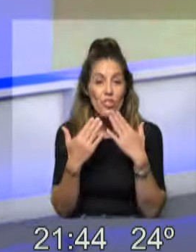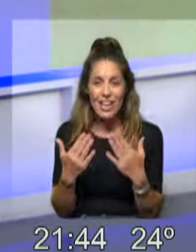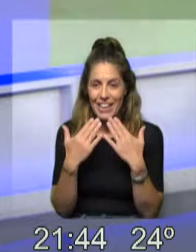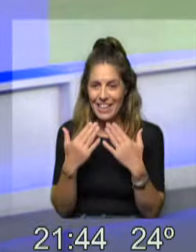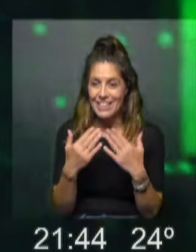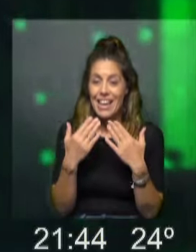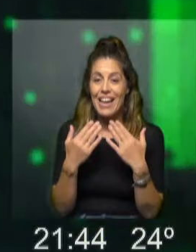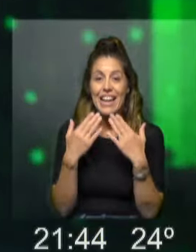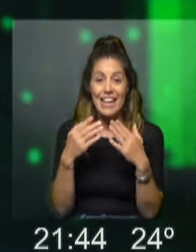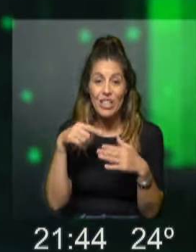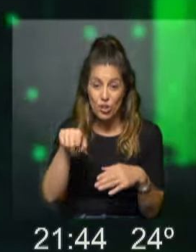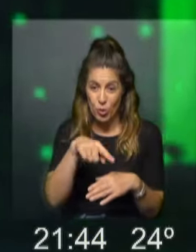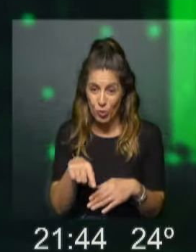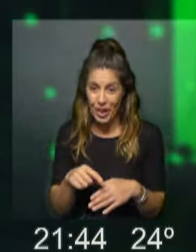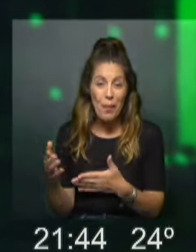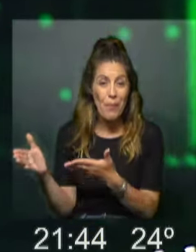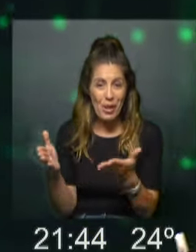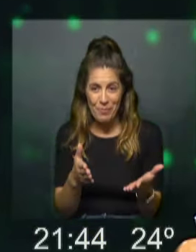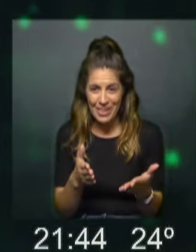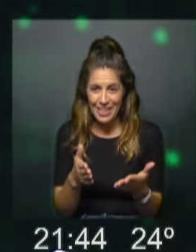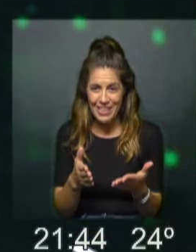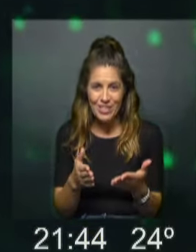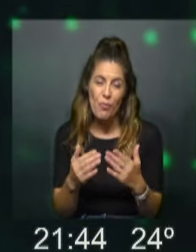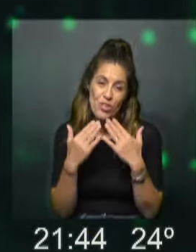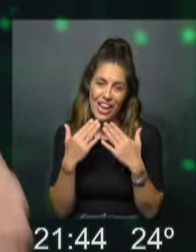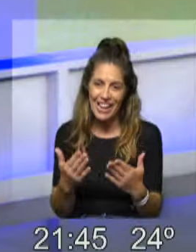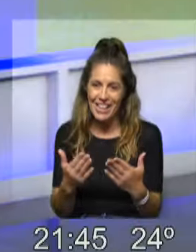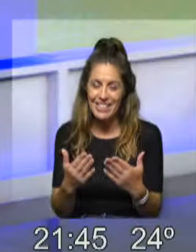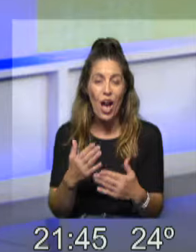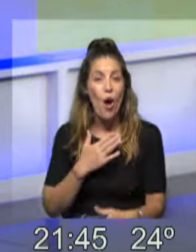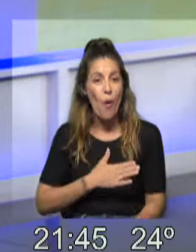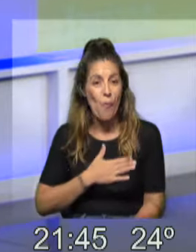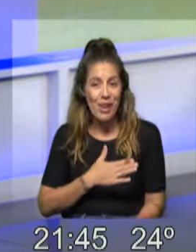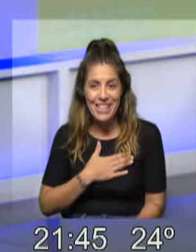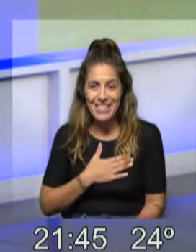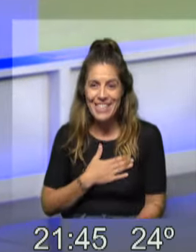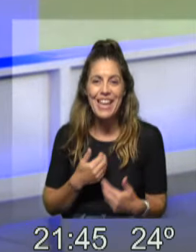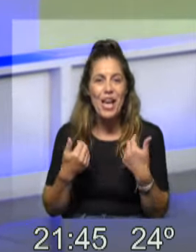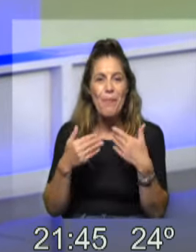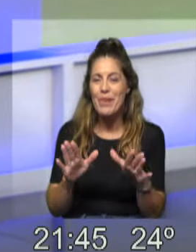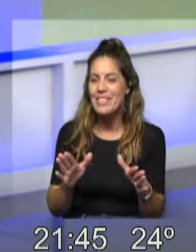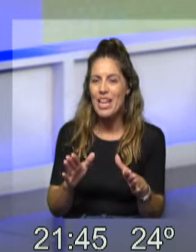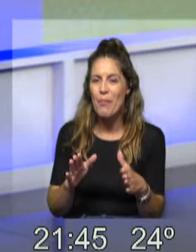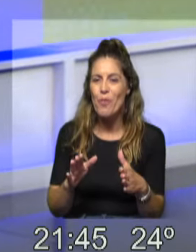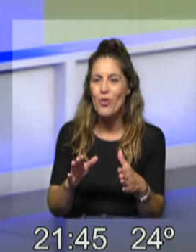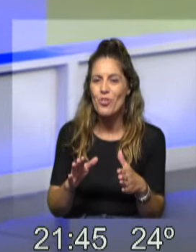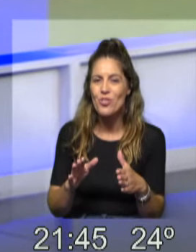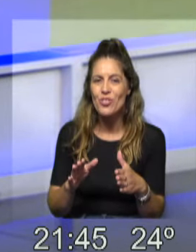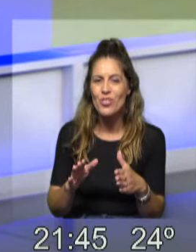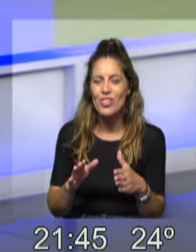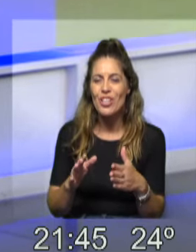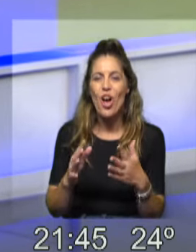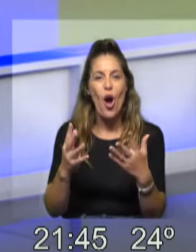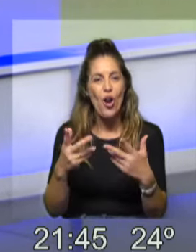Muchas gracias a ustedes, muchas gracias por el espacio, por la invitación. Se me hace un montón. Guille, un placer. ¿Te parece si arrancamos ya de lleno? De una. Ordenando un poco la casa.